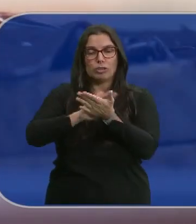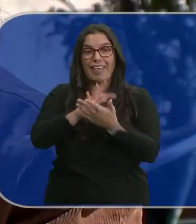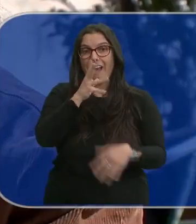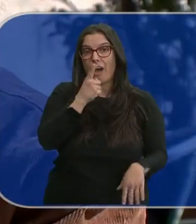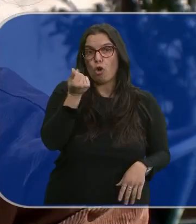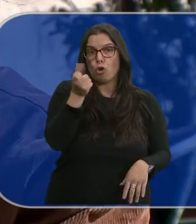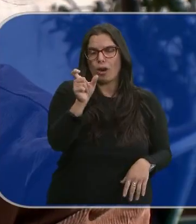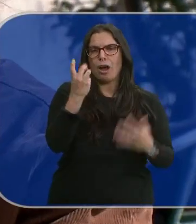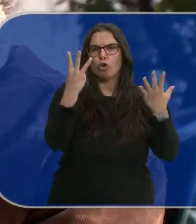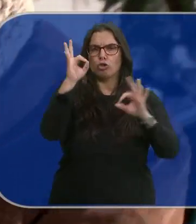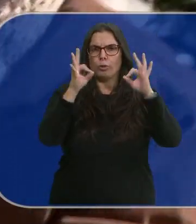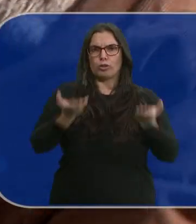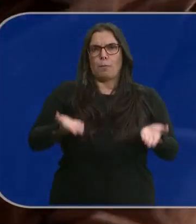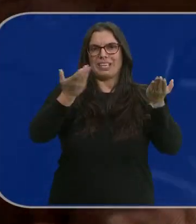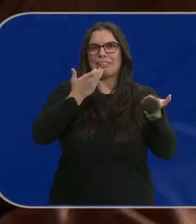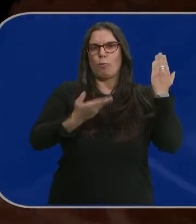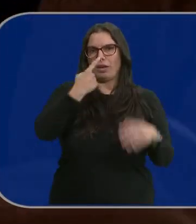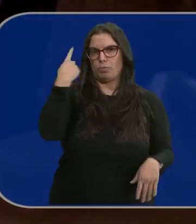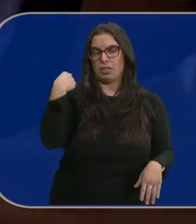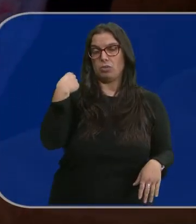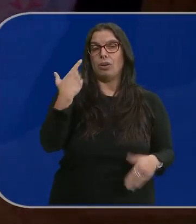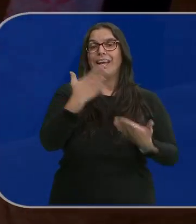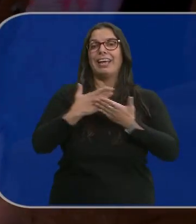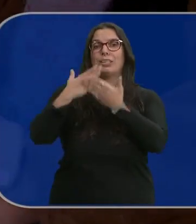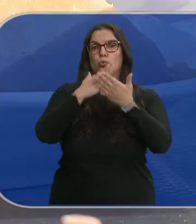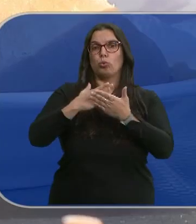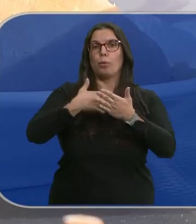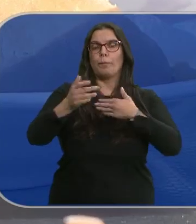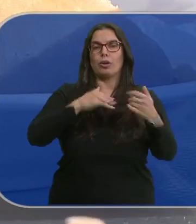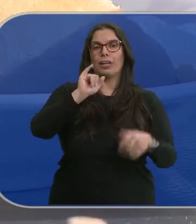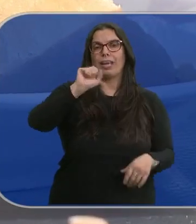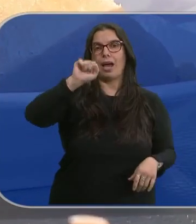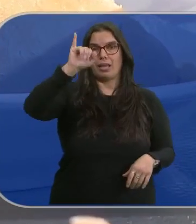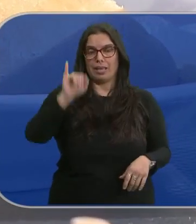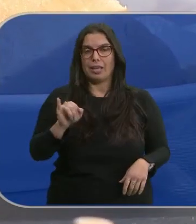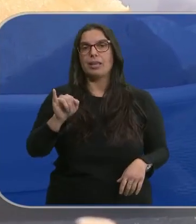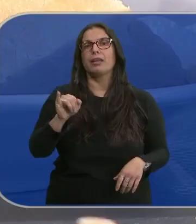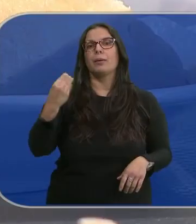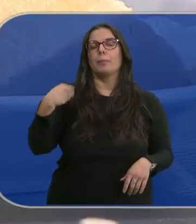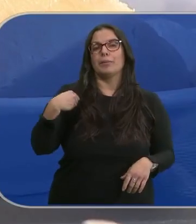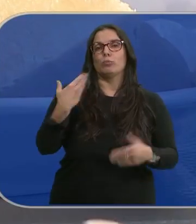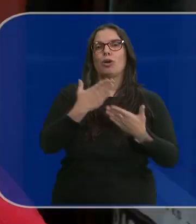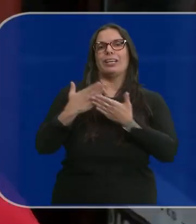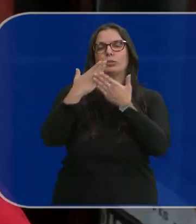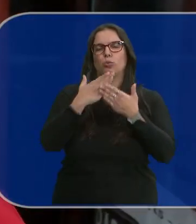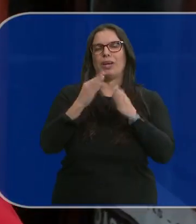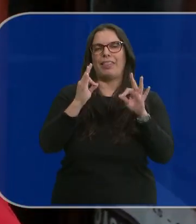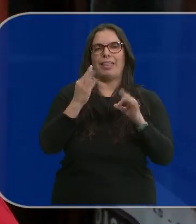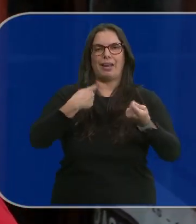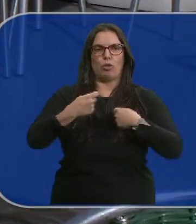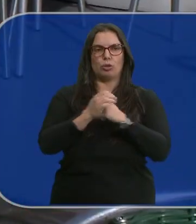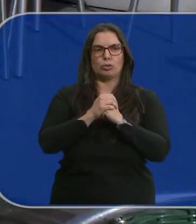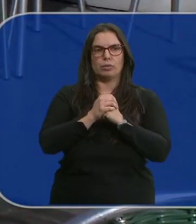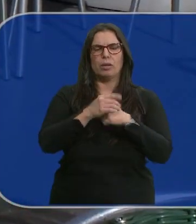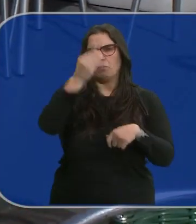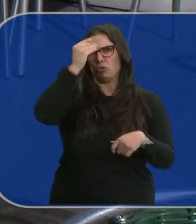ahora cuesta un 8% más que el año pasado, según un estudio de EIE Business School. Café, pues yo creo que casi el